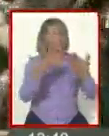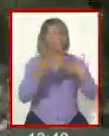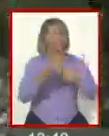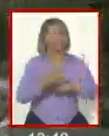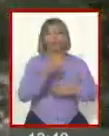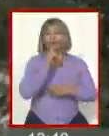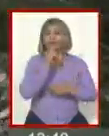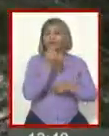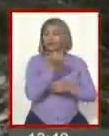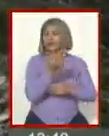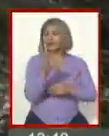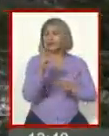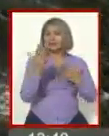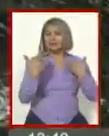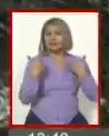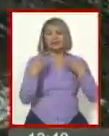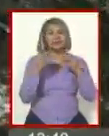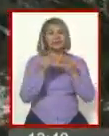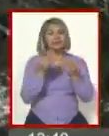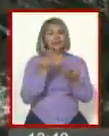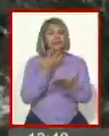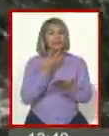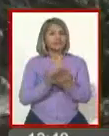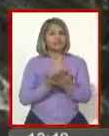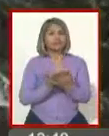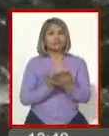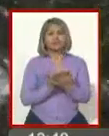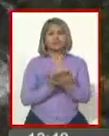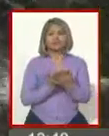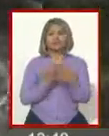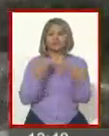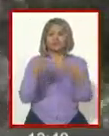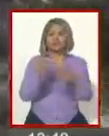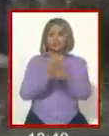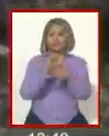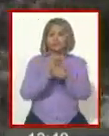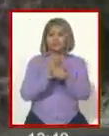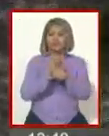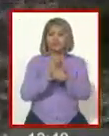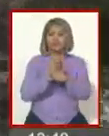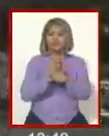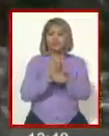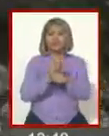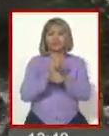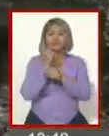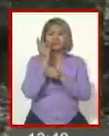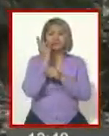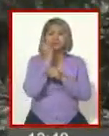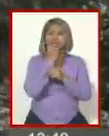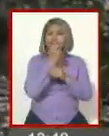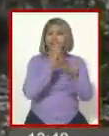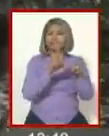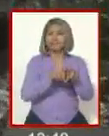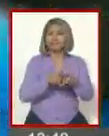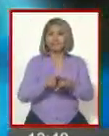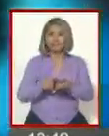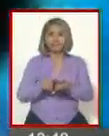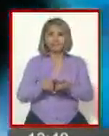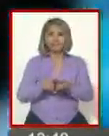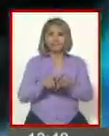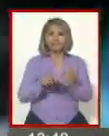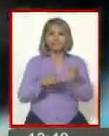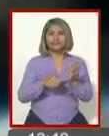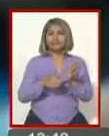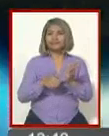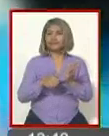características particulares. Como no tenemos más elementos de convicción, se viene trabajando precisamente en las placas y en las